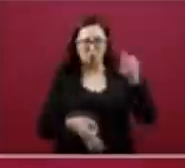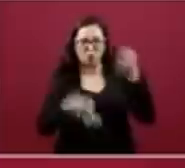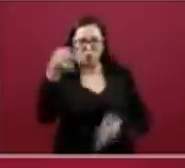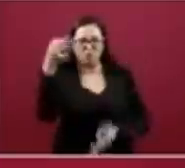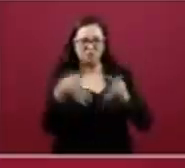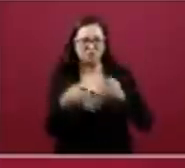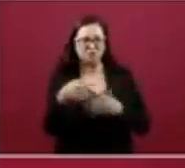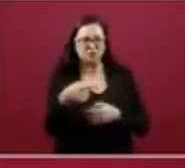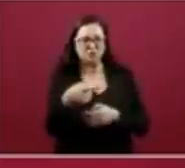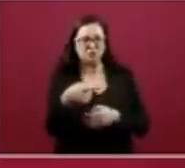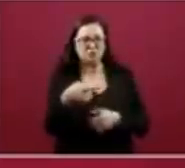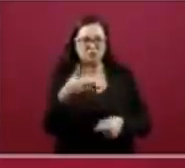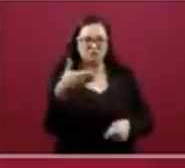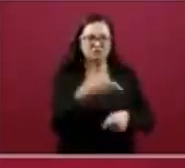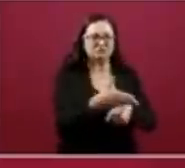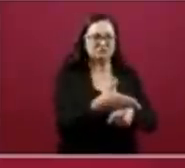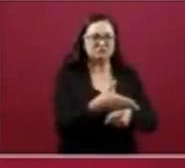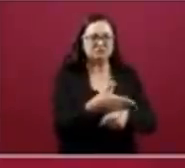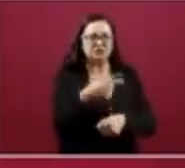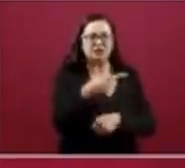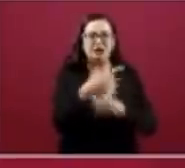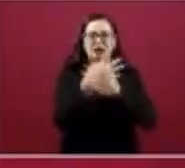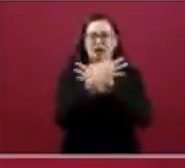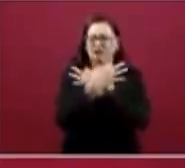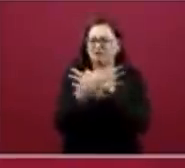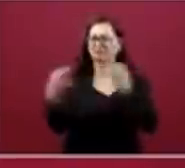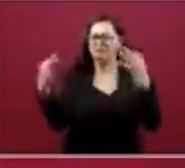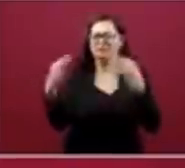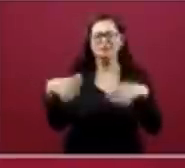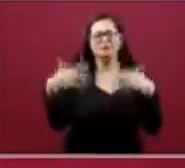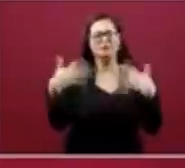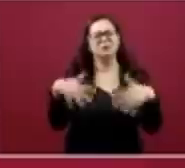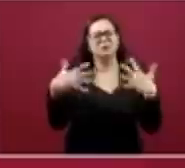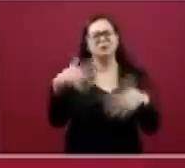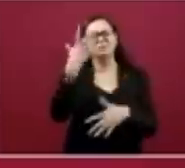pronuncia una frase bellísima,